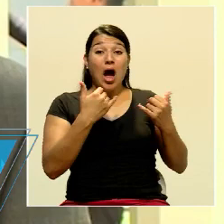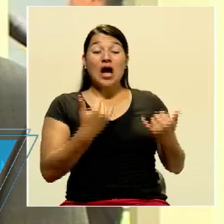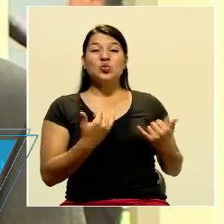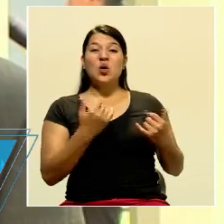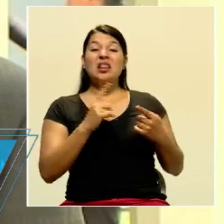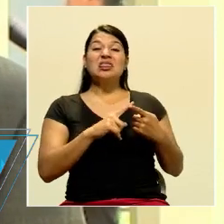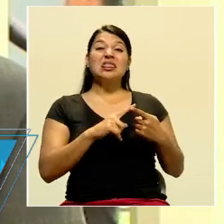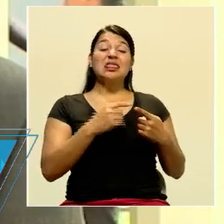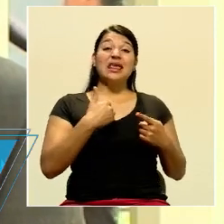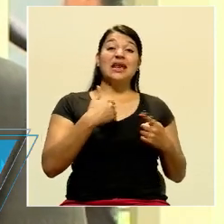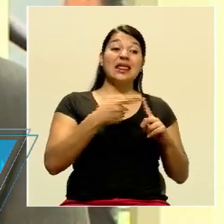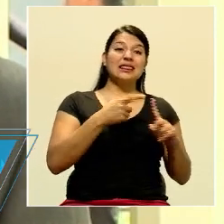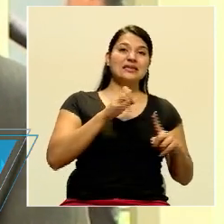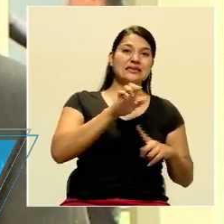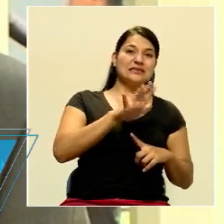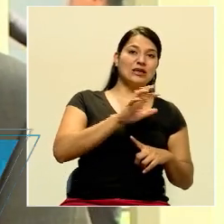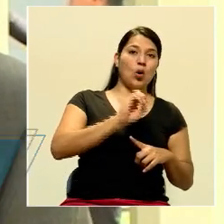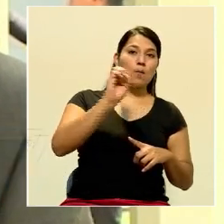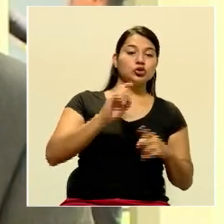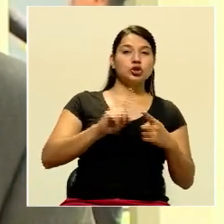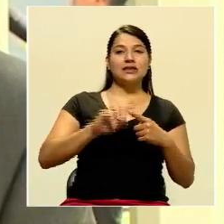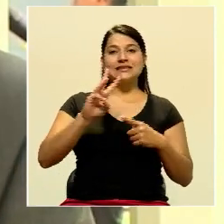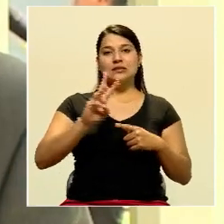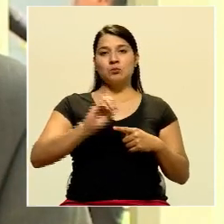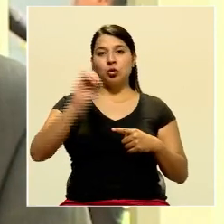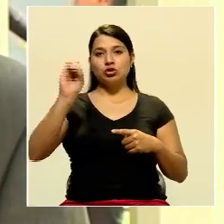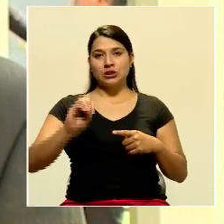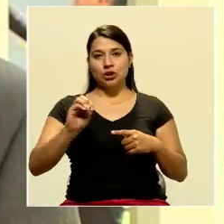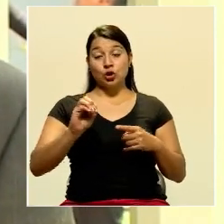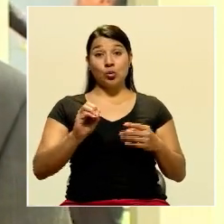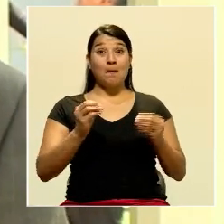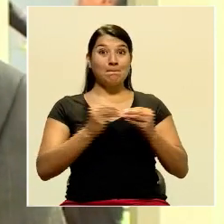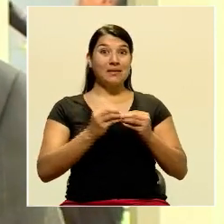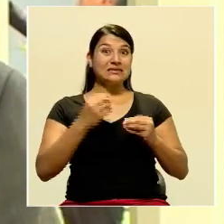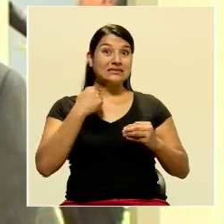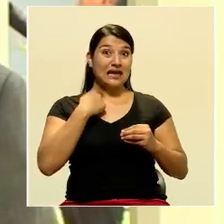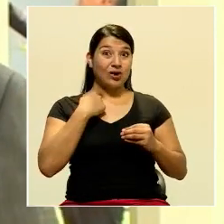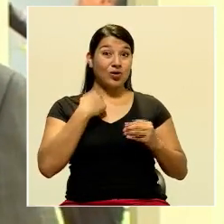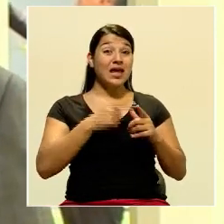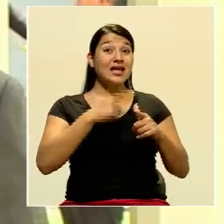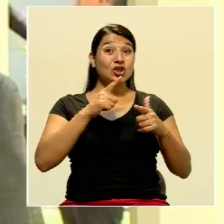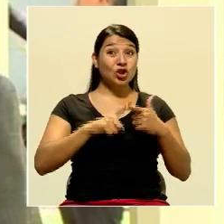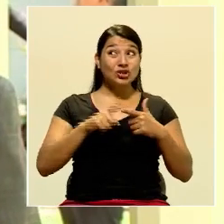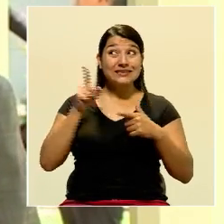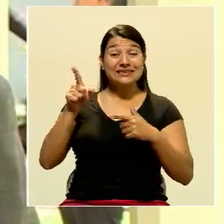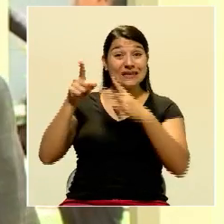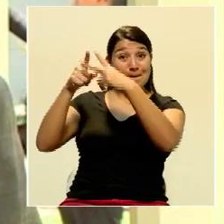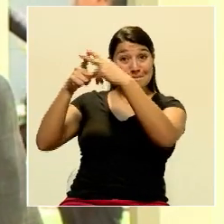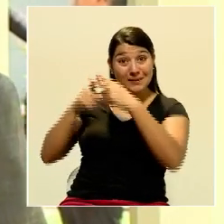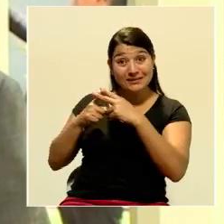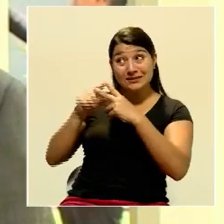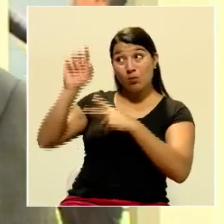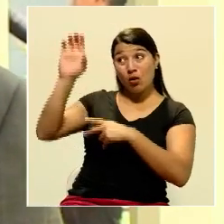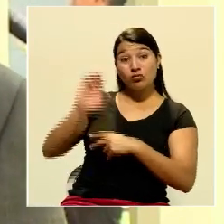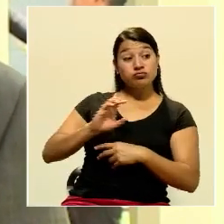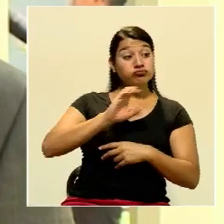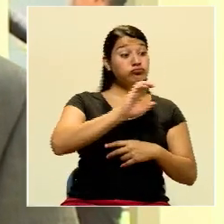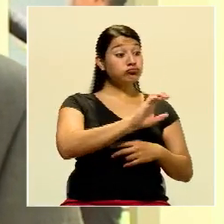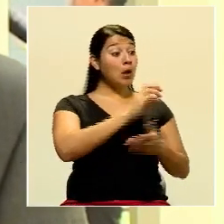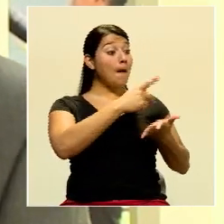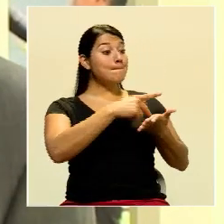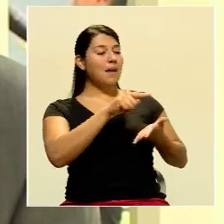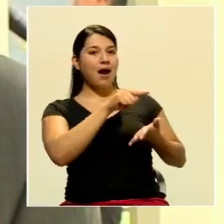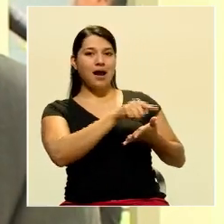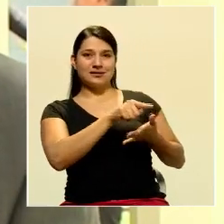tiene ninguna condición, no está condicionado ni a impuestos, ni a venta de activos, ni a recortes de ninguna